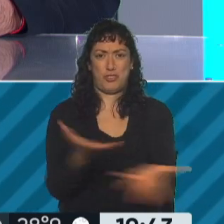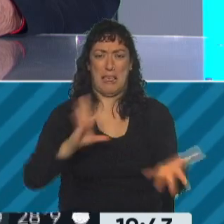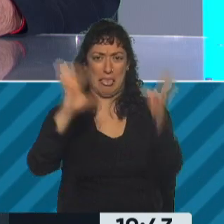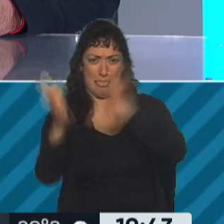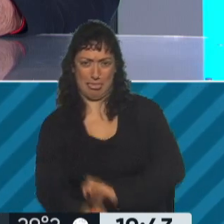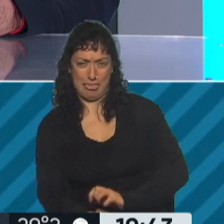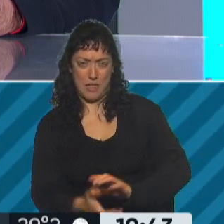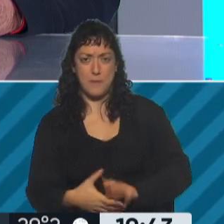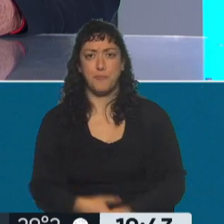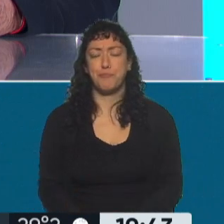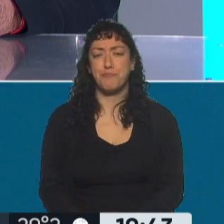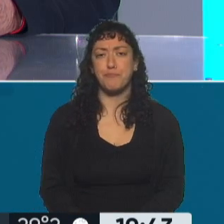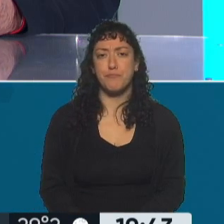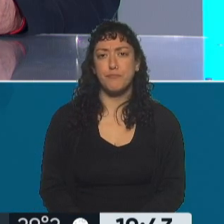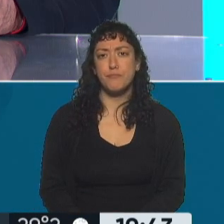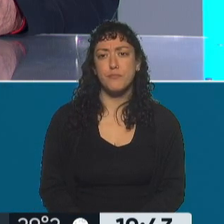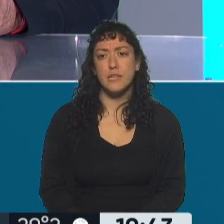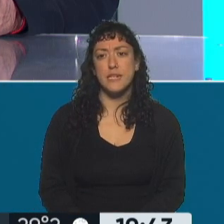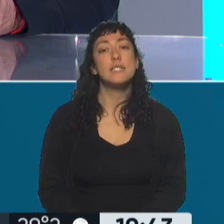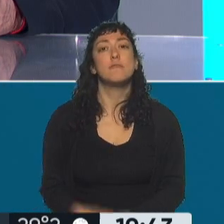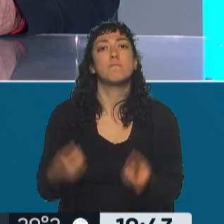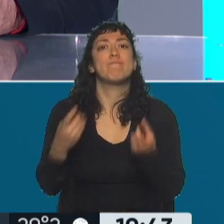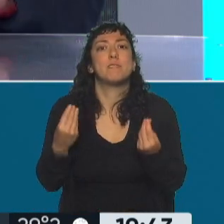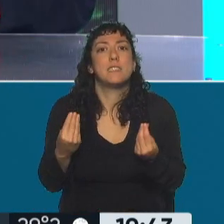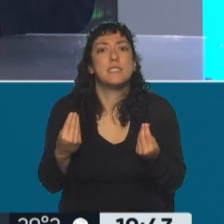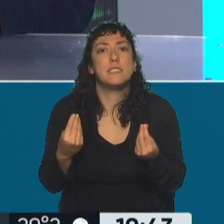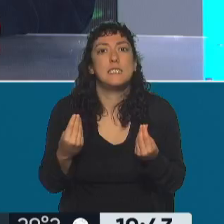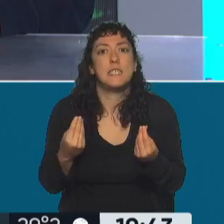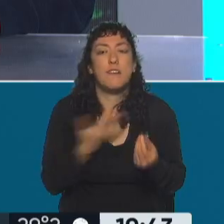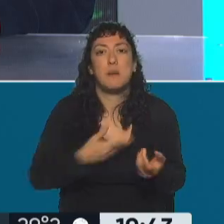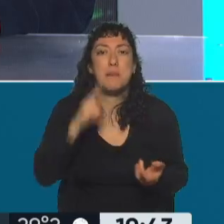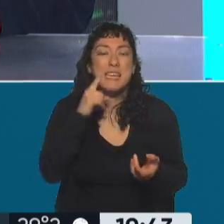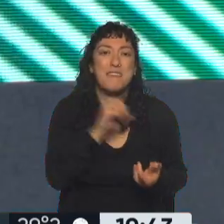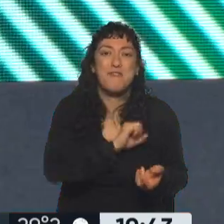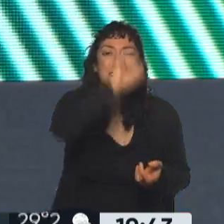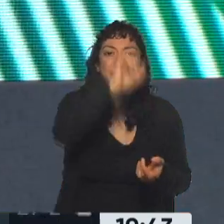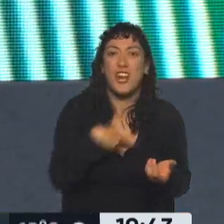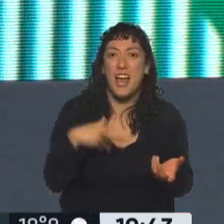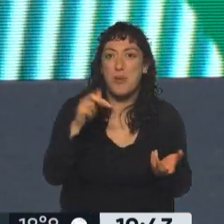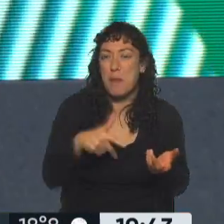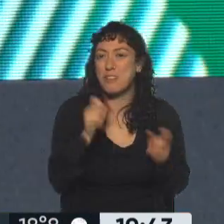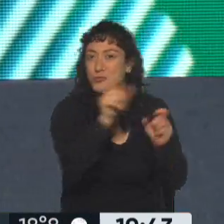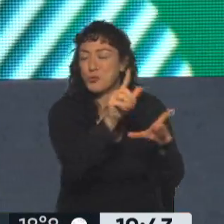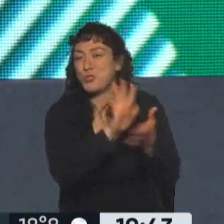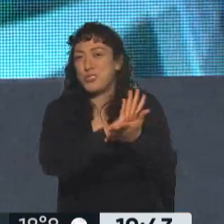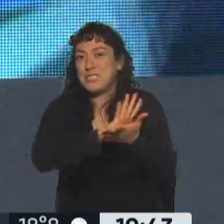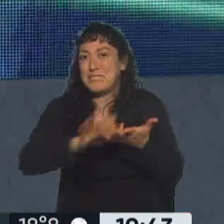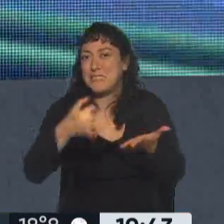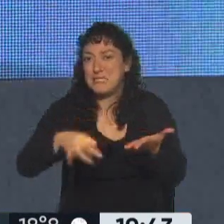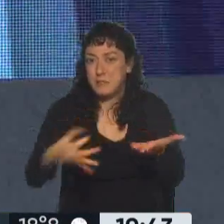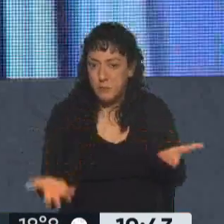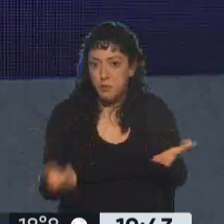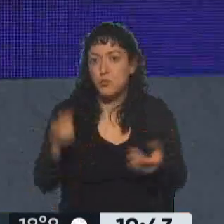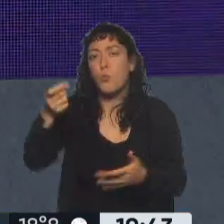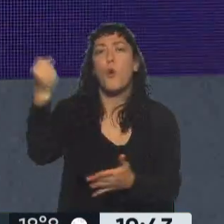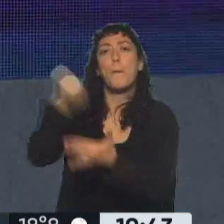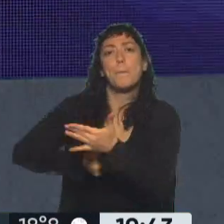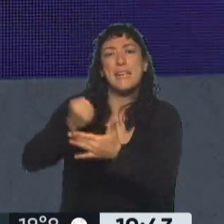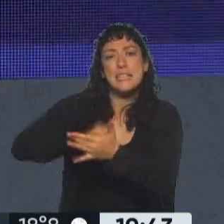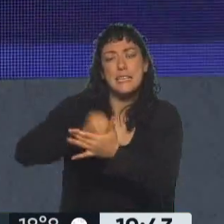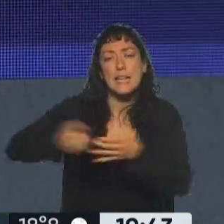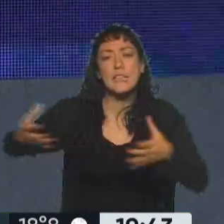a discutir algunas cuestiones que el fondo pedía privatizar, como por ejemplo Aerolíneas Argentinas. Discutió el tema de